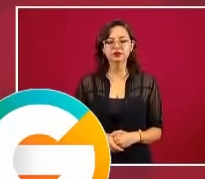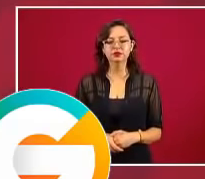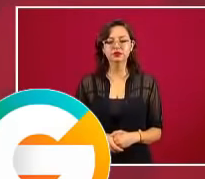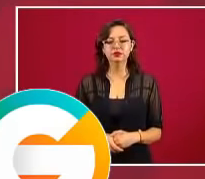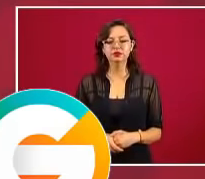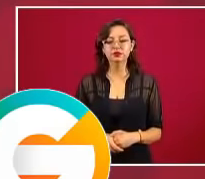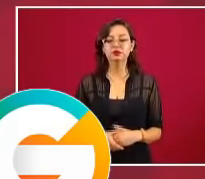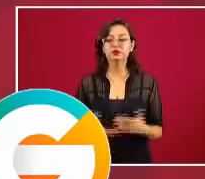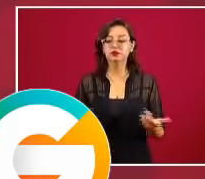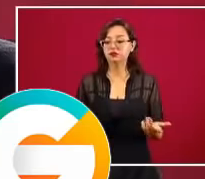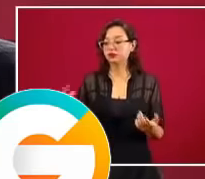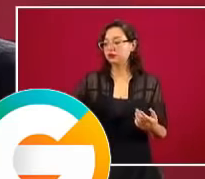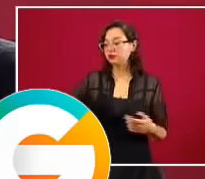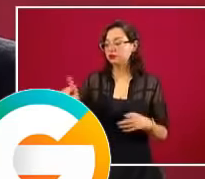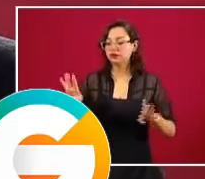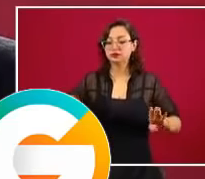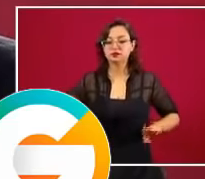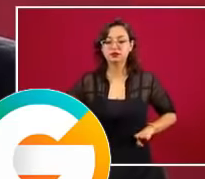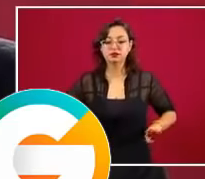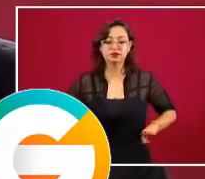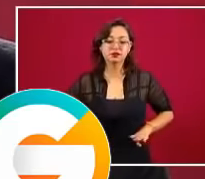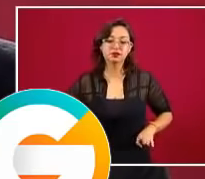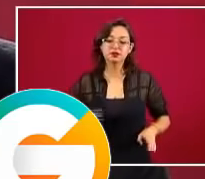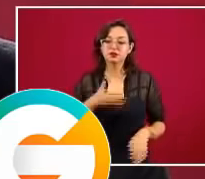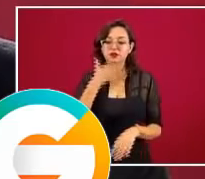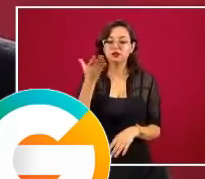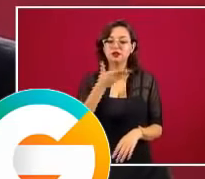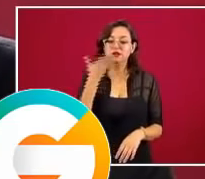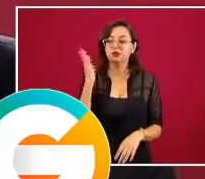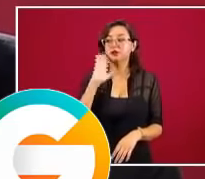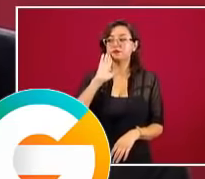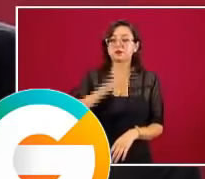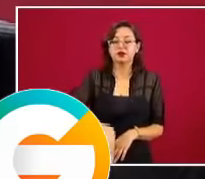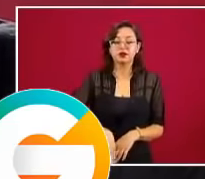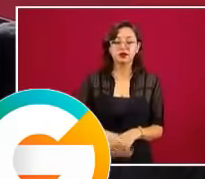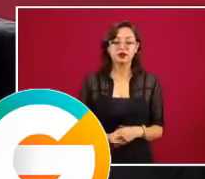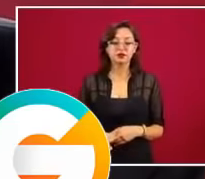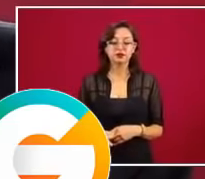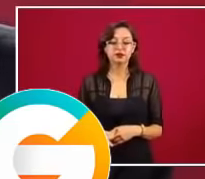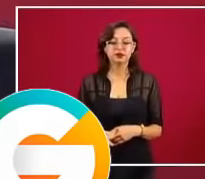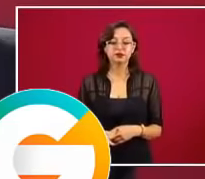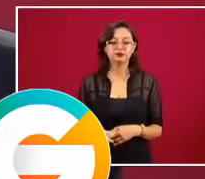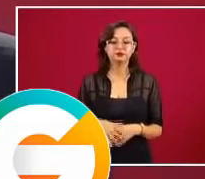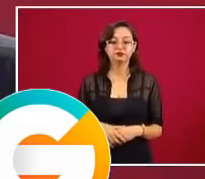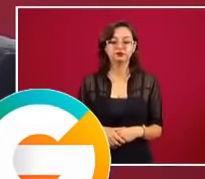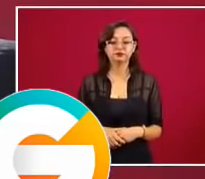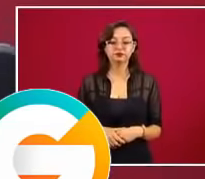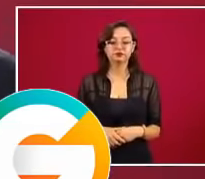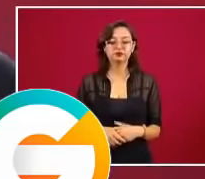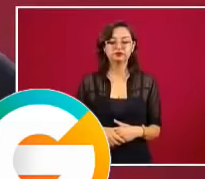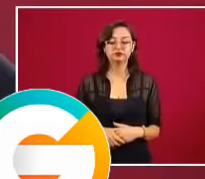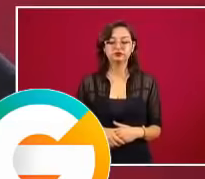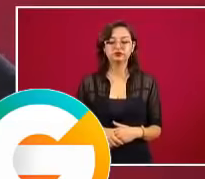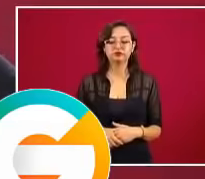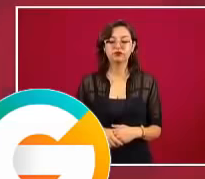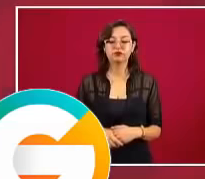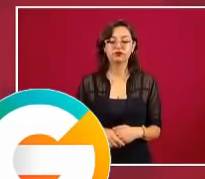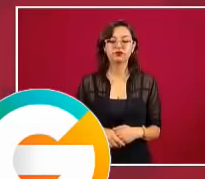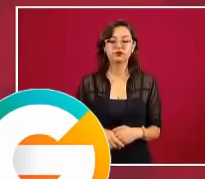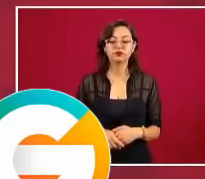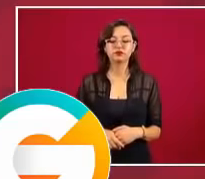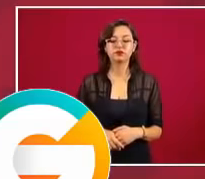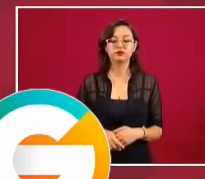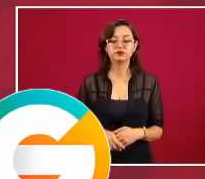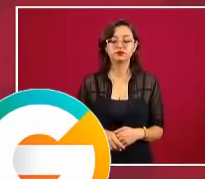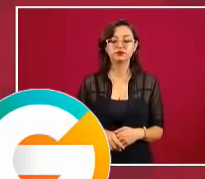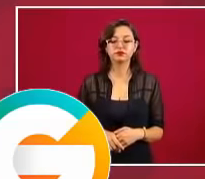Era una mala costumbre. Entonces, en esos casos,